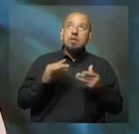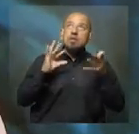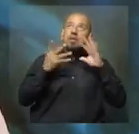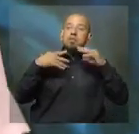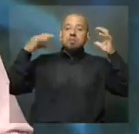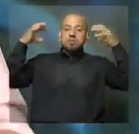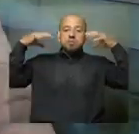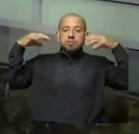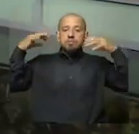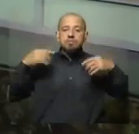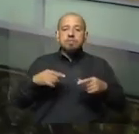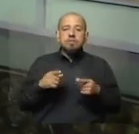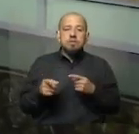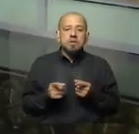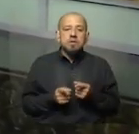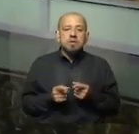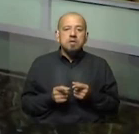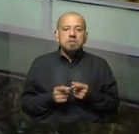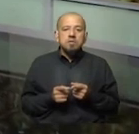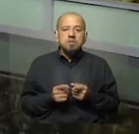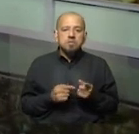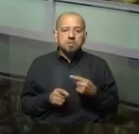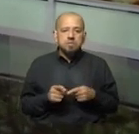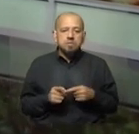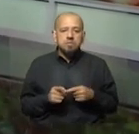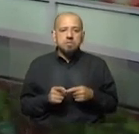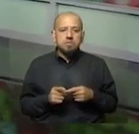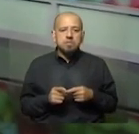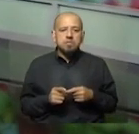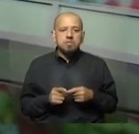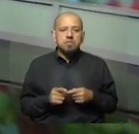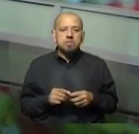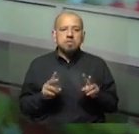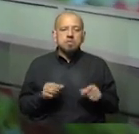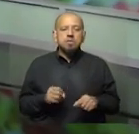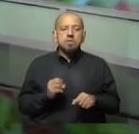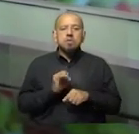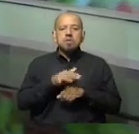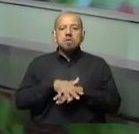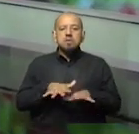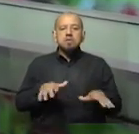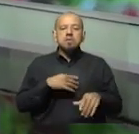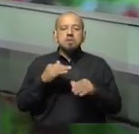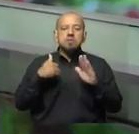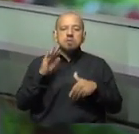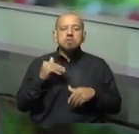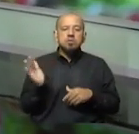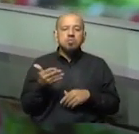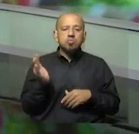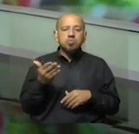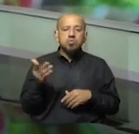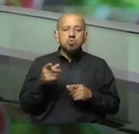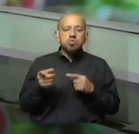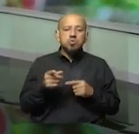cómo te fuera, se fue normalizando, como decía recién, la instalación de riego. Entonces, la amplia mayoría de la producción hortifrutícola hoy se